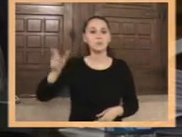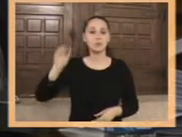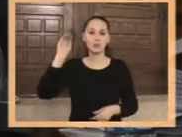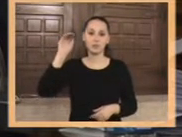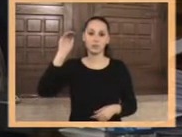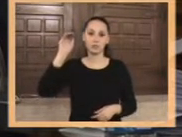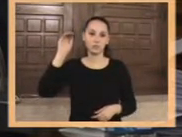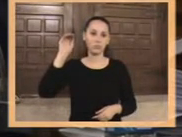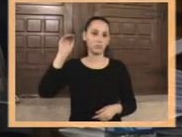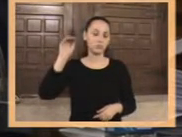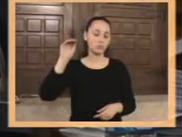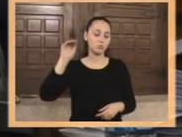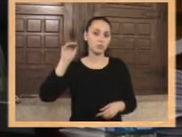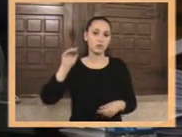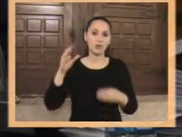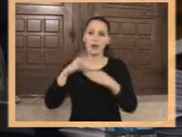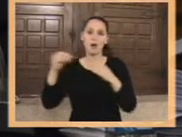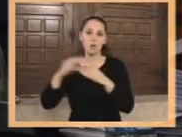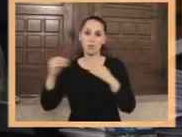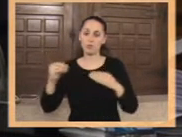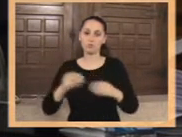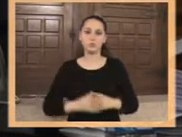de cambio, porque lo consideramos inadmisible.